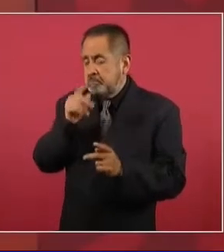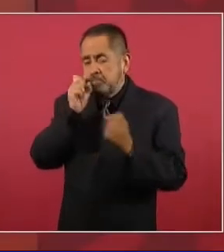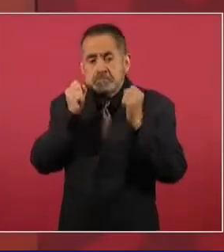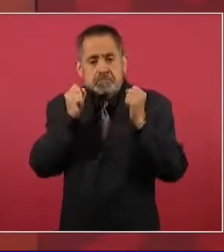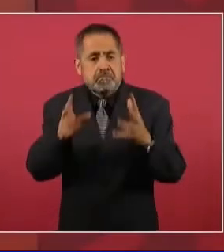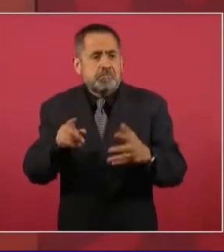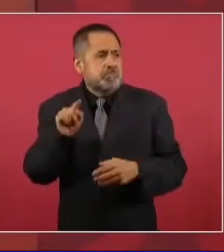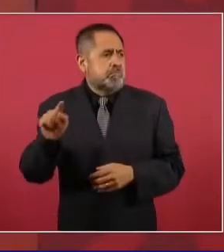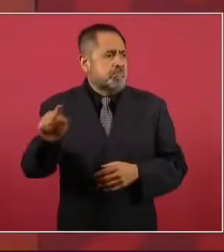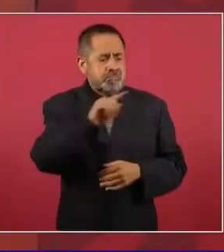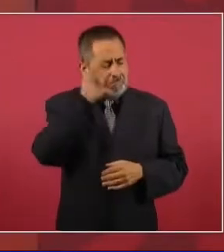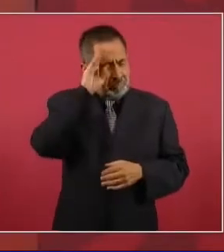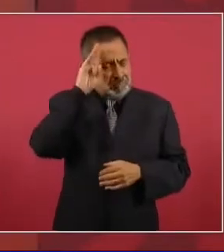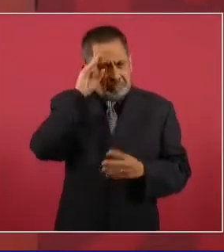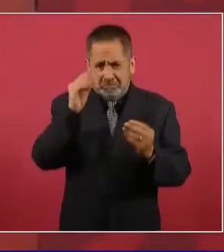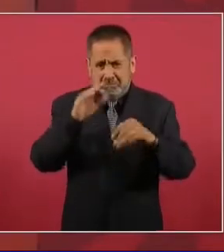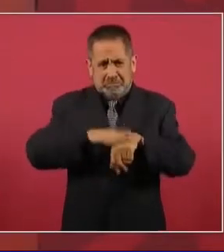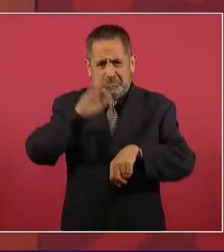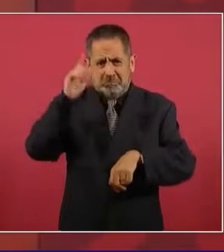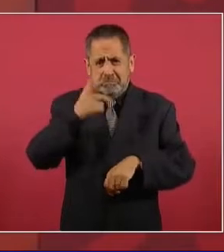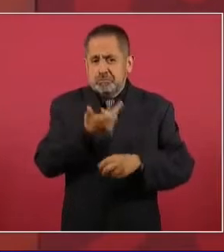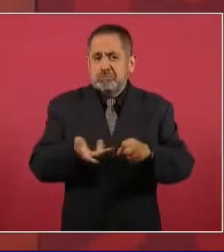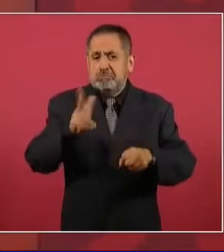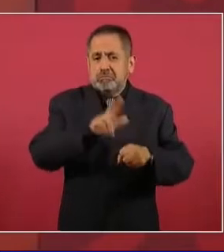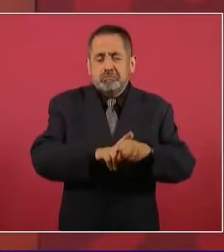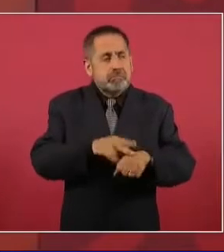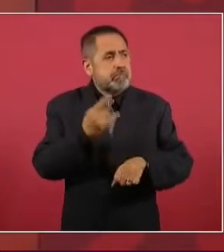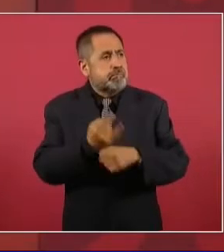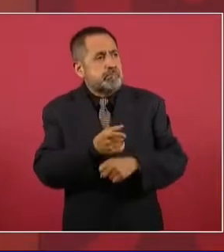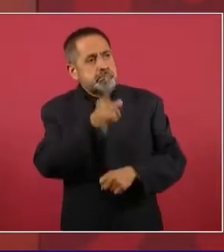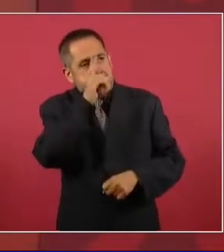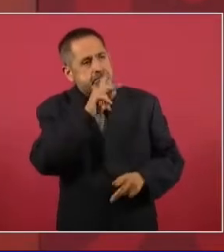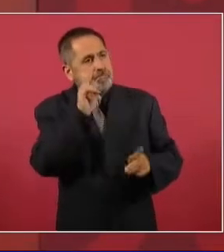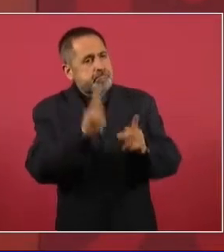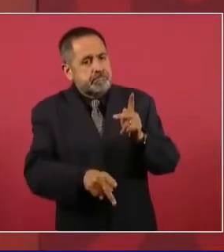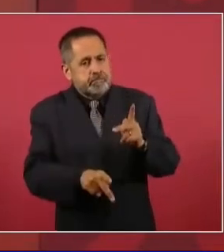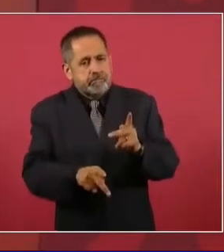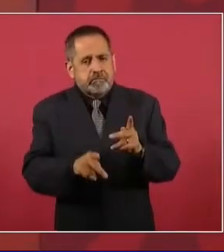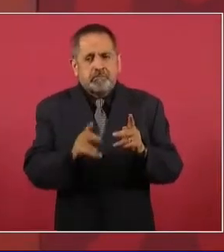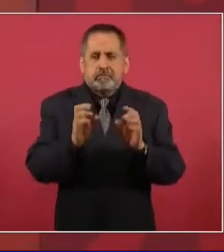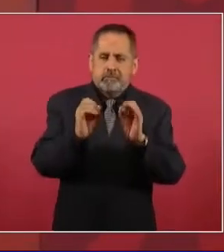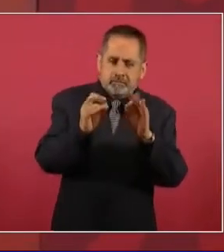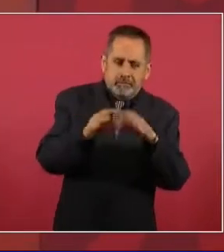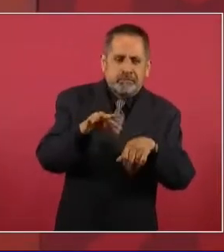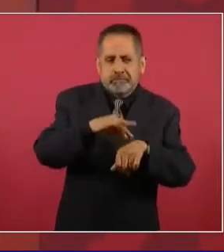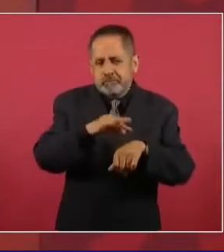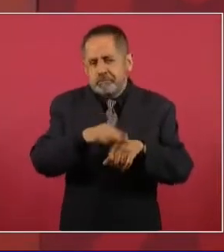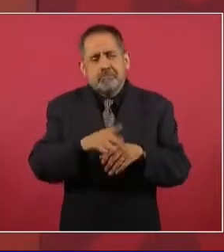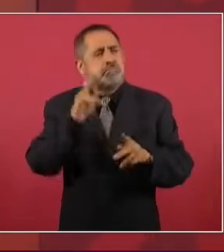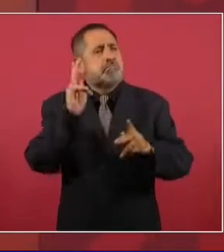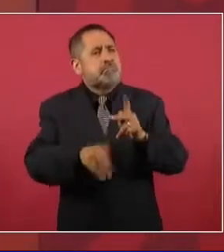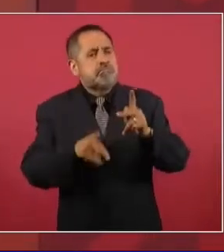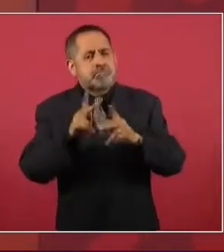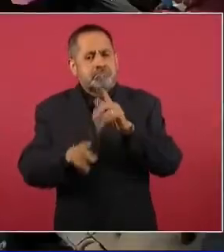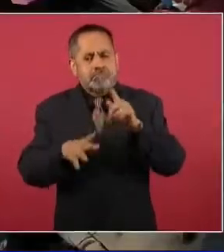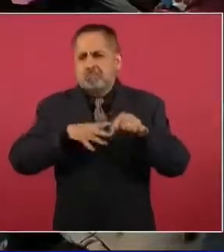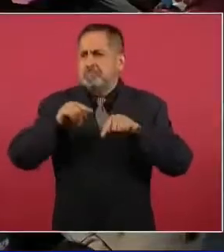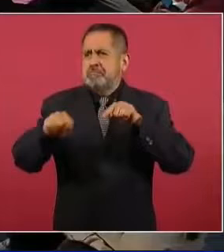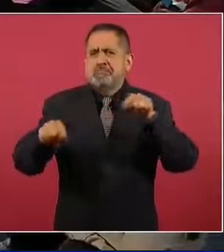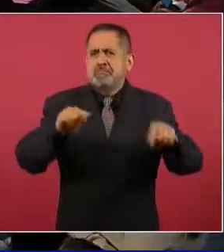cientos de hospitales, de centros de salud y hospitales, por todos